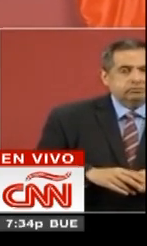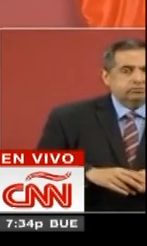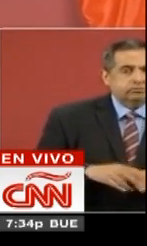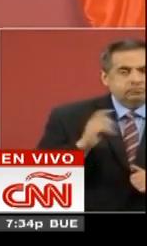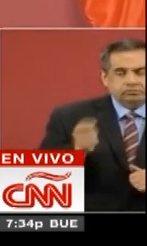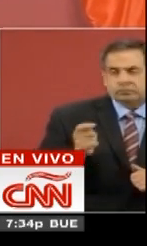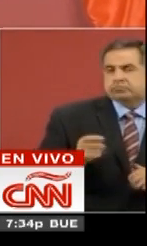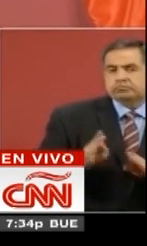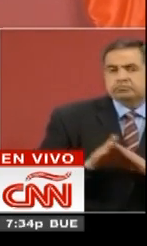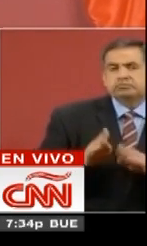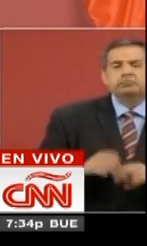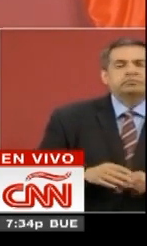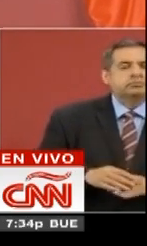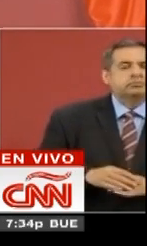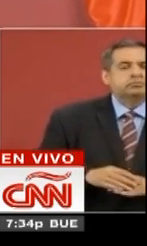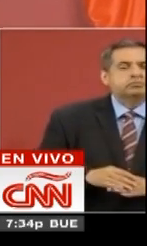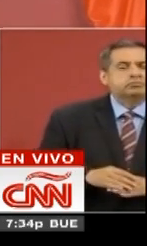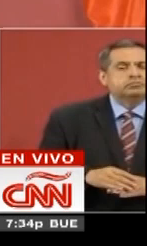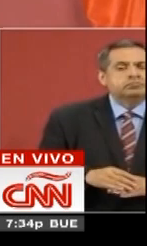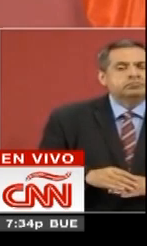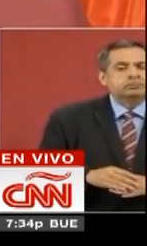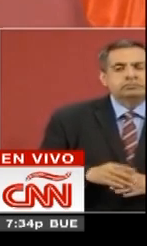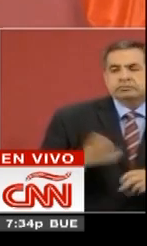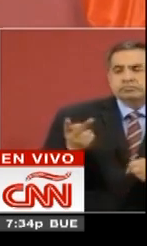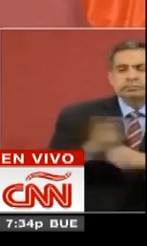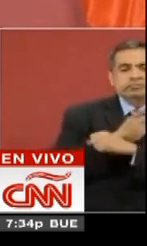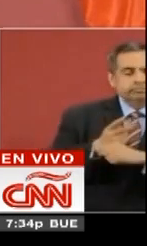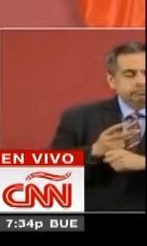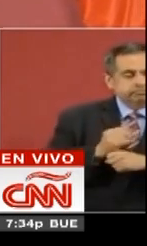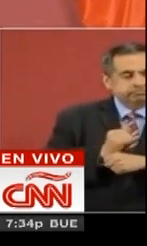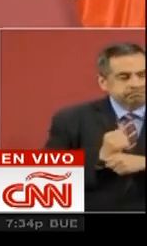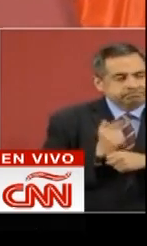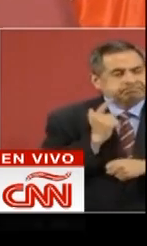qué se ha logrado.